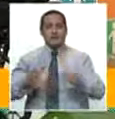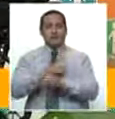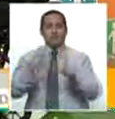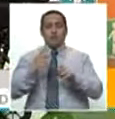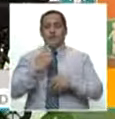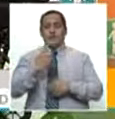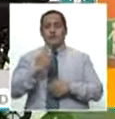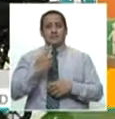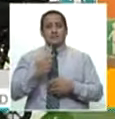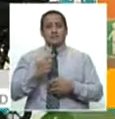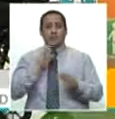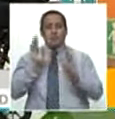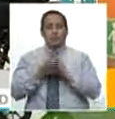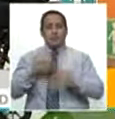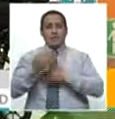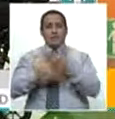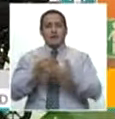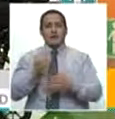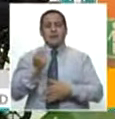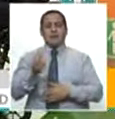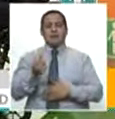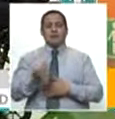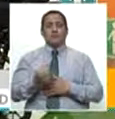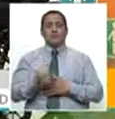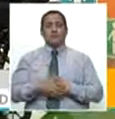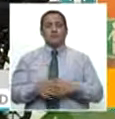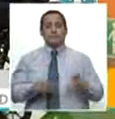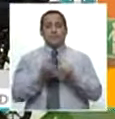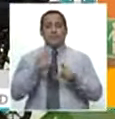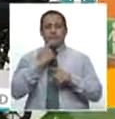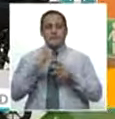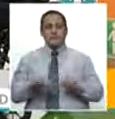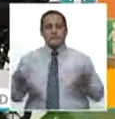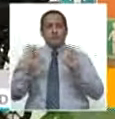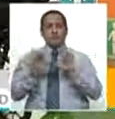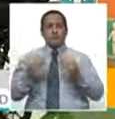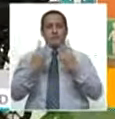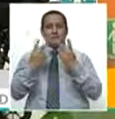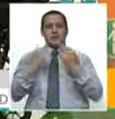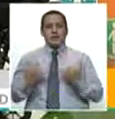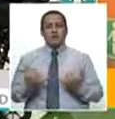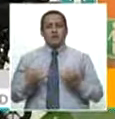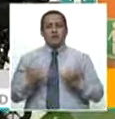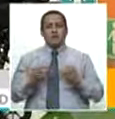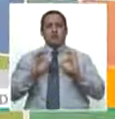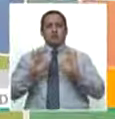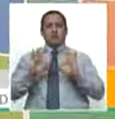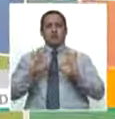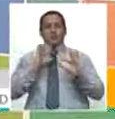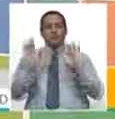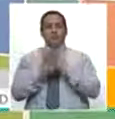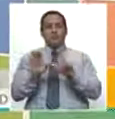no se tramitan con rapidez. También lo que es importante, pues, es a través de justamente este capítulo de la ley,